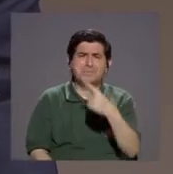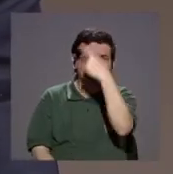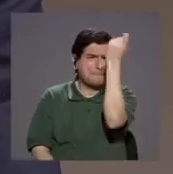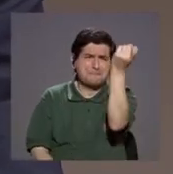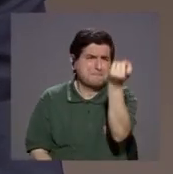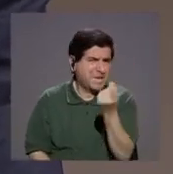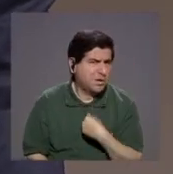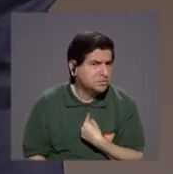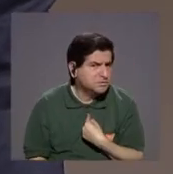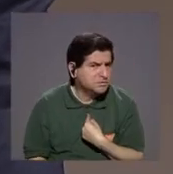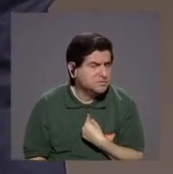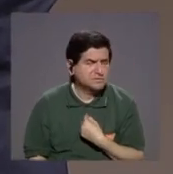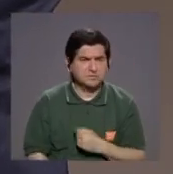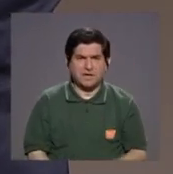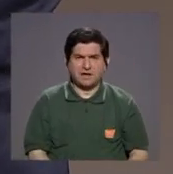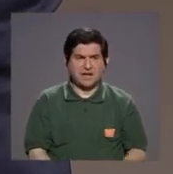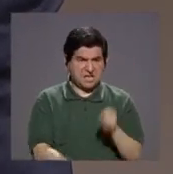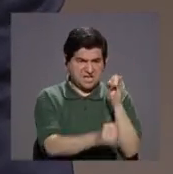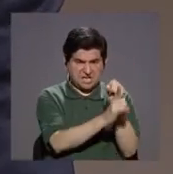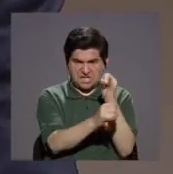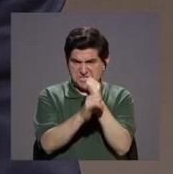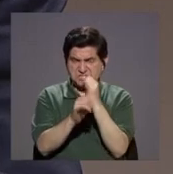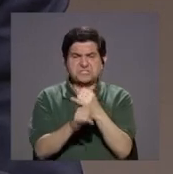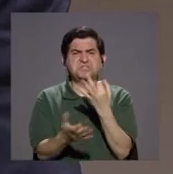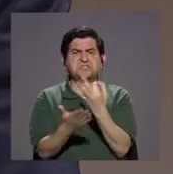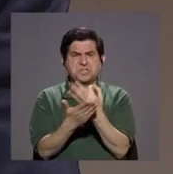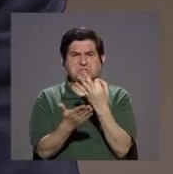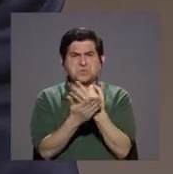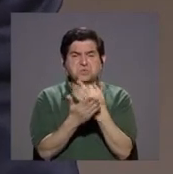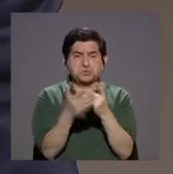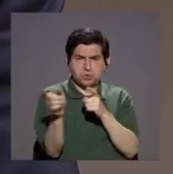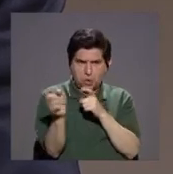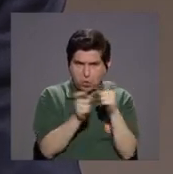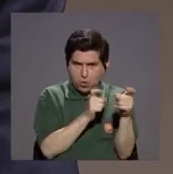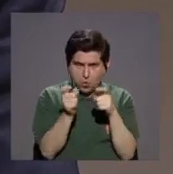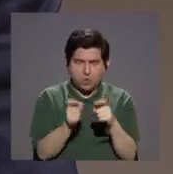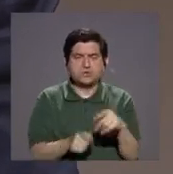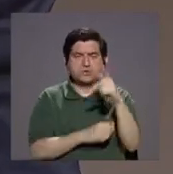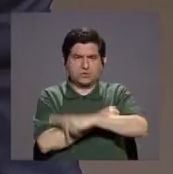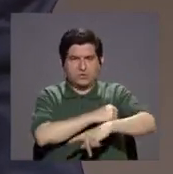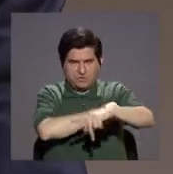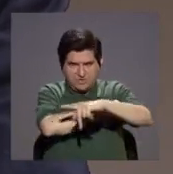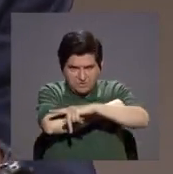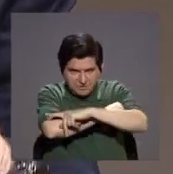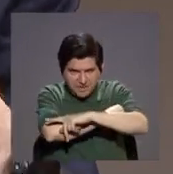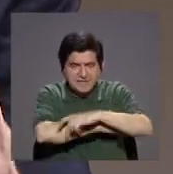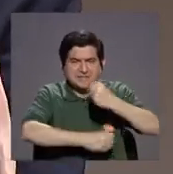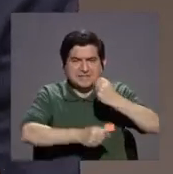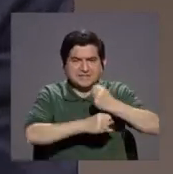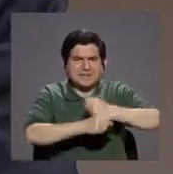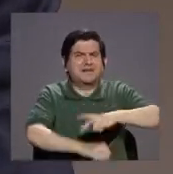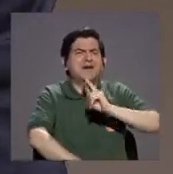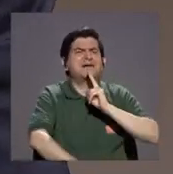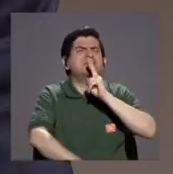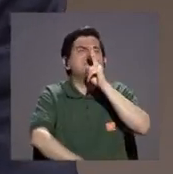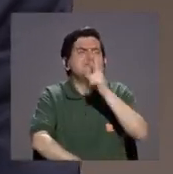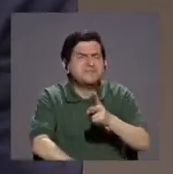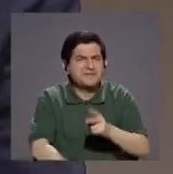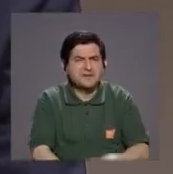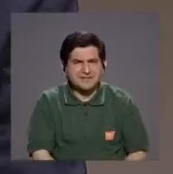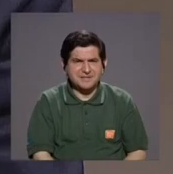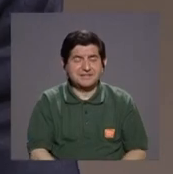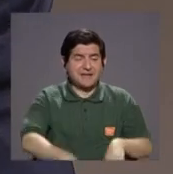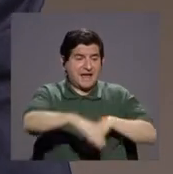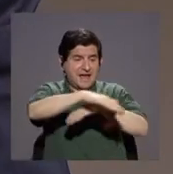pregunta qué entidades financieras reguladas de este país verdaderamente en